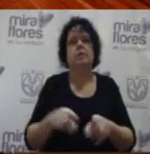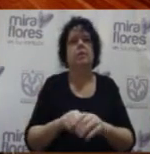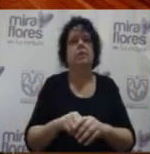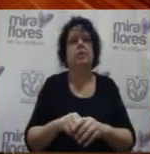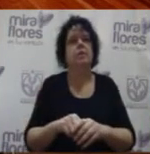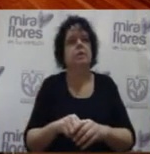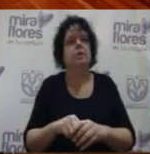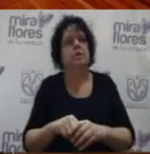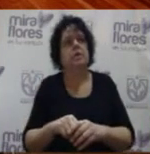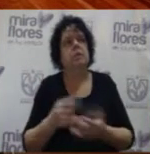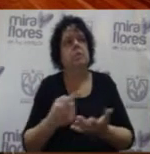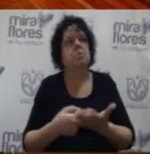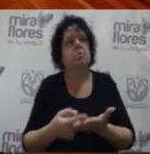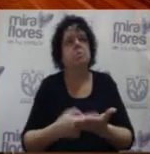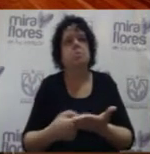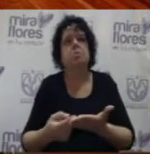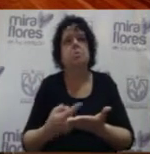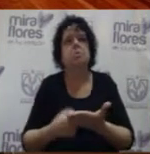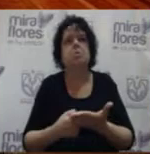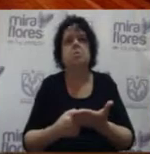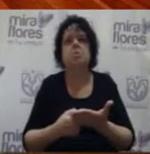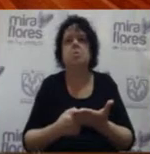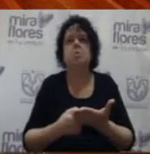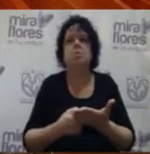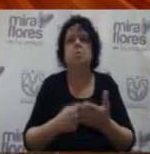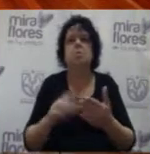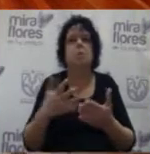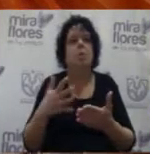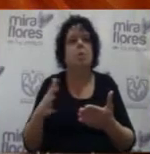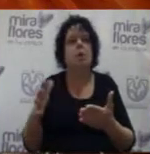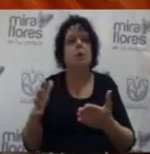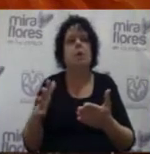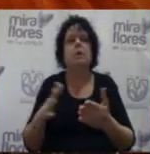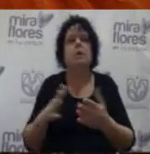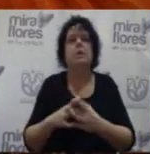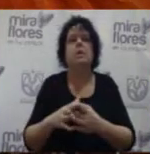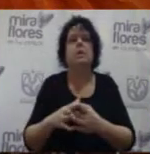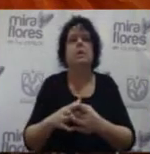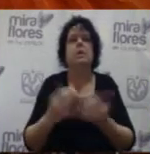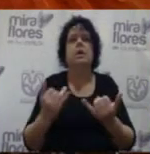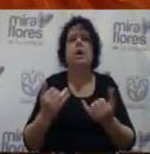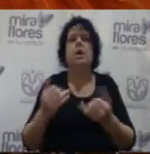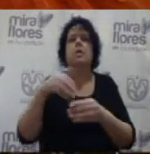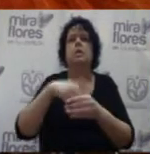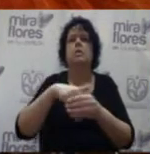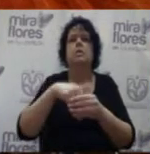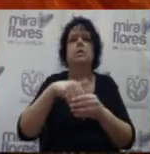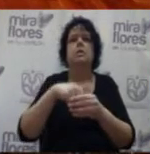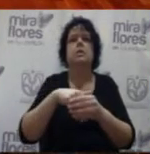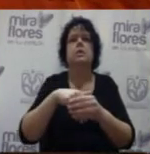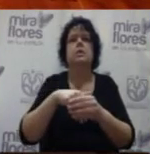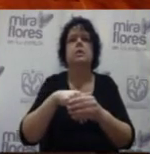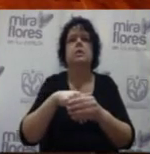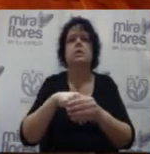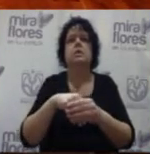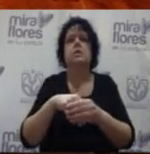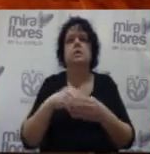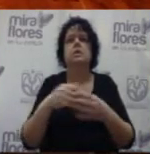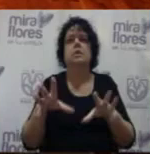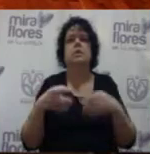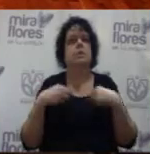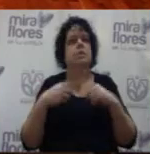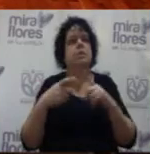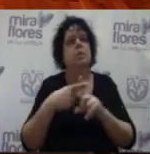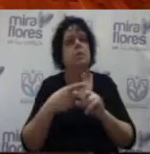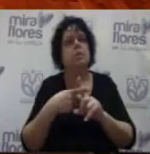debate. No teniendo debate en este punto tampoco, vamos a proceder al voto. Aquellos miembros del Consejo que estén a favor de aprobar